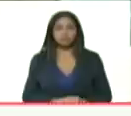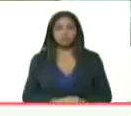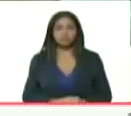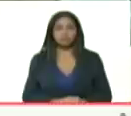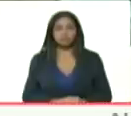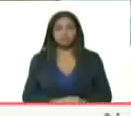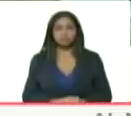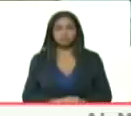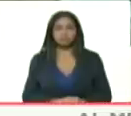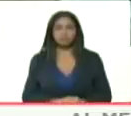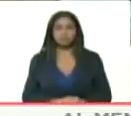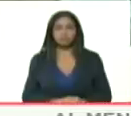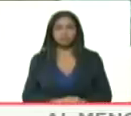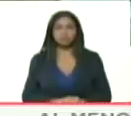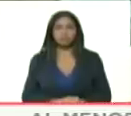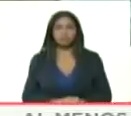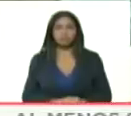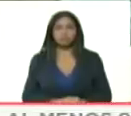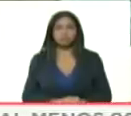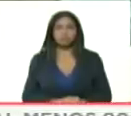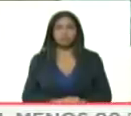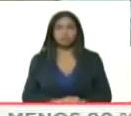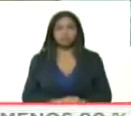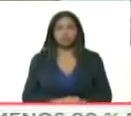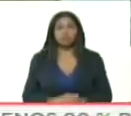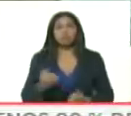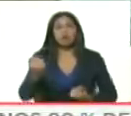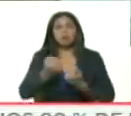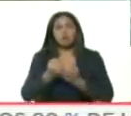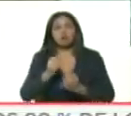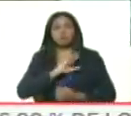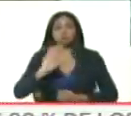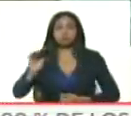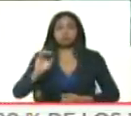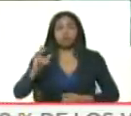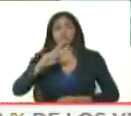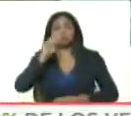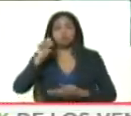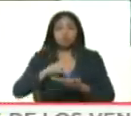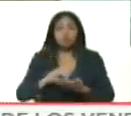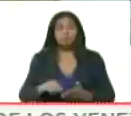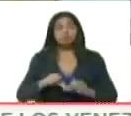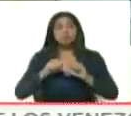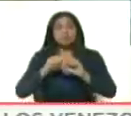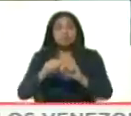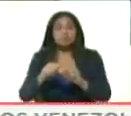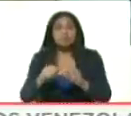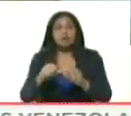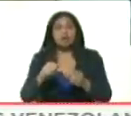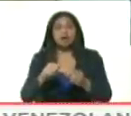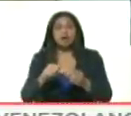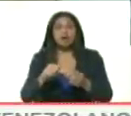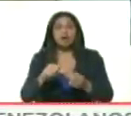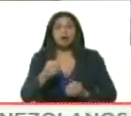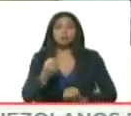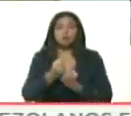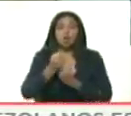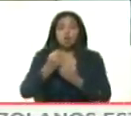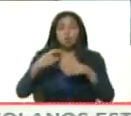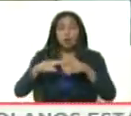por salvaguardia de la soberanía nacional, el mantenimiento de la estabilidad